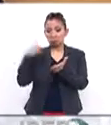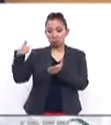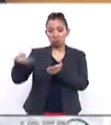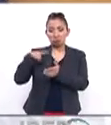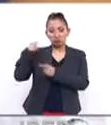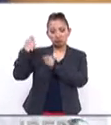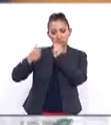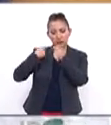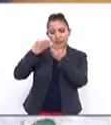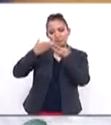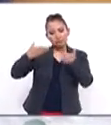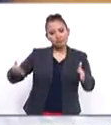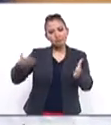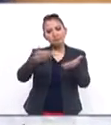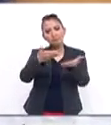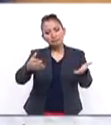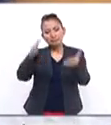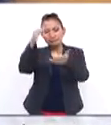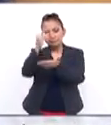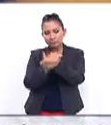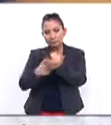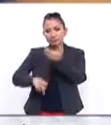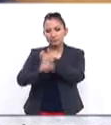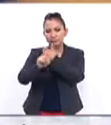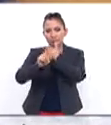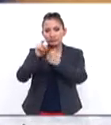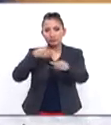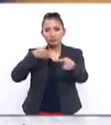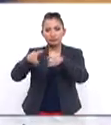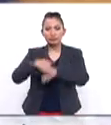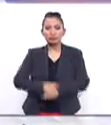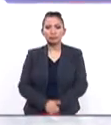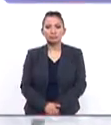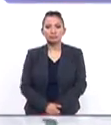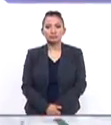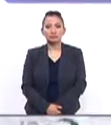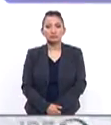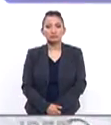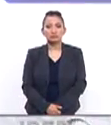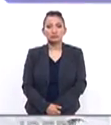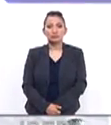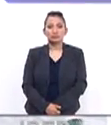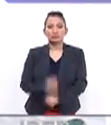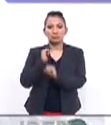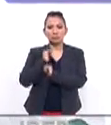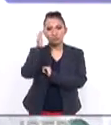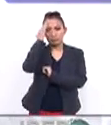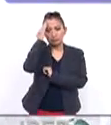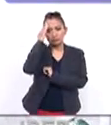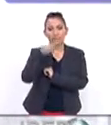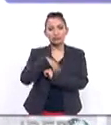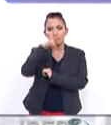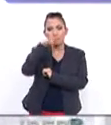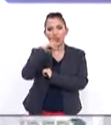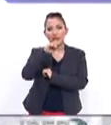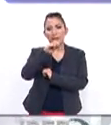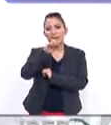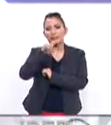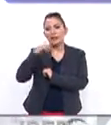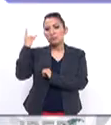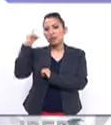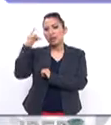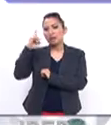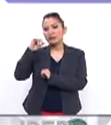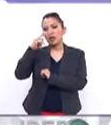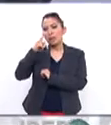su tradición original de apertura y la reducción de las barreras comerciales. Y los cancilleres de México, Marcelo Ebrard, y de